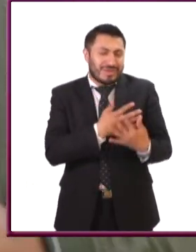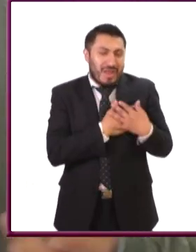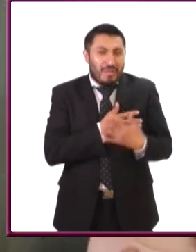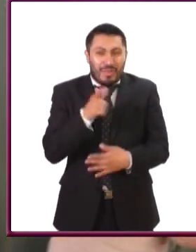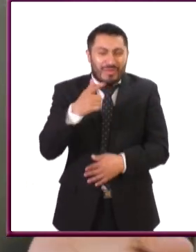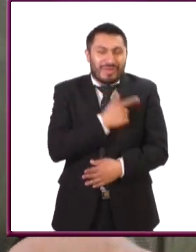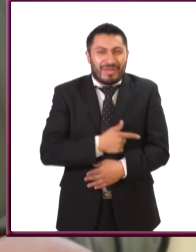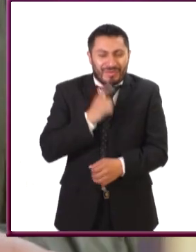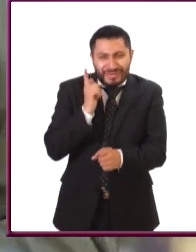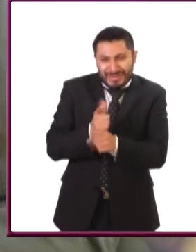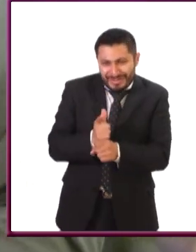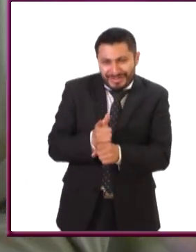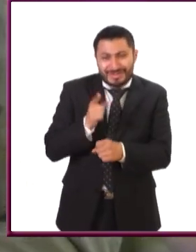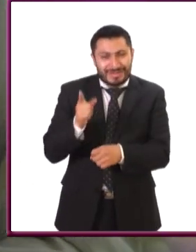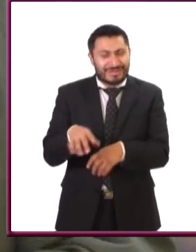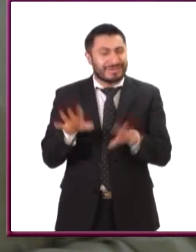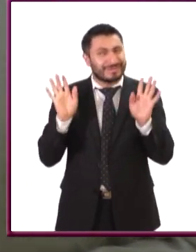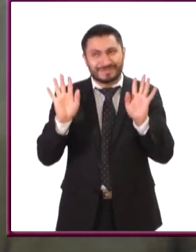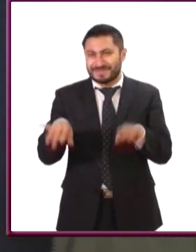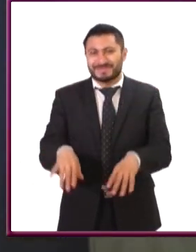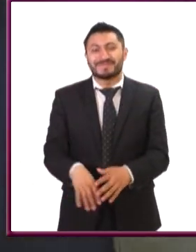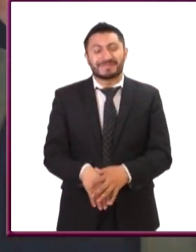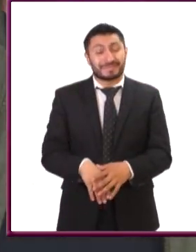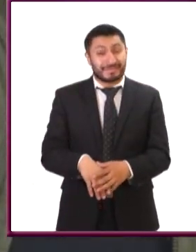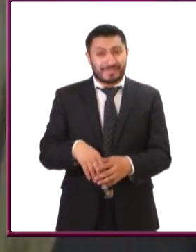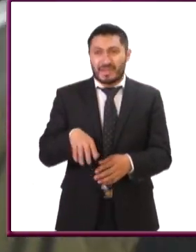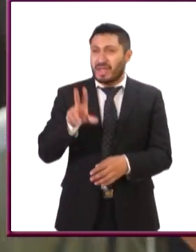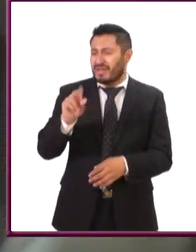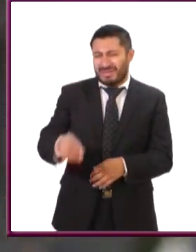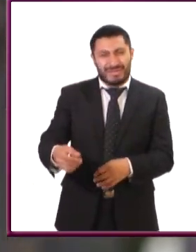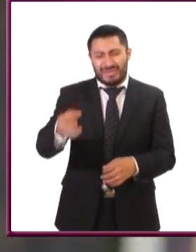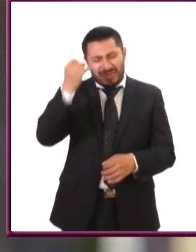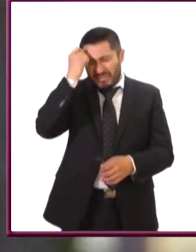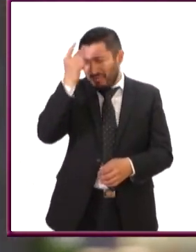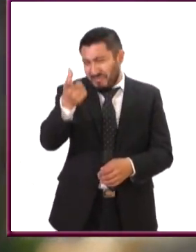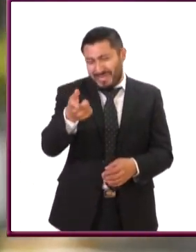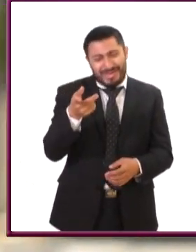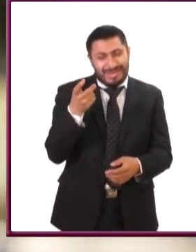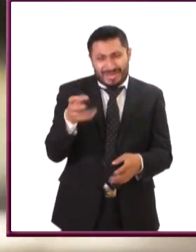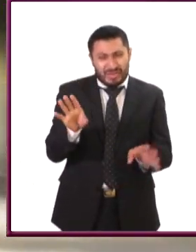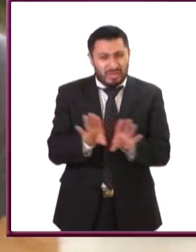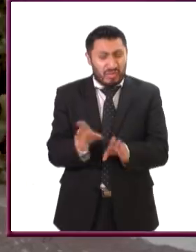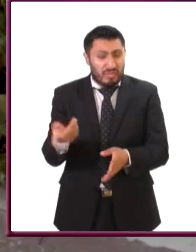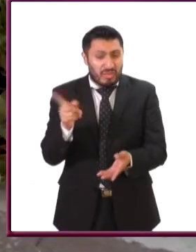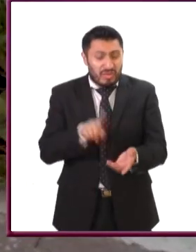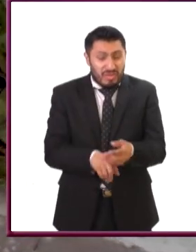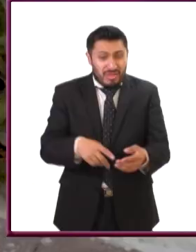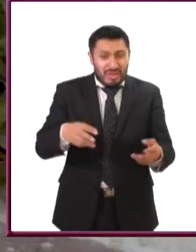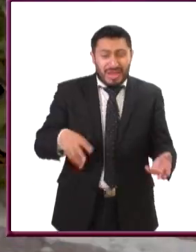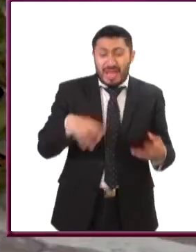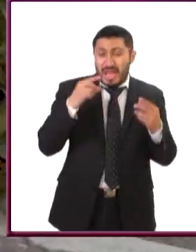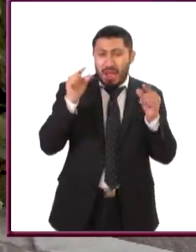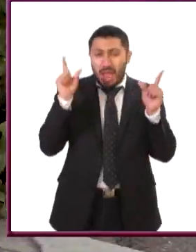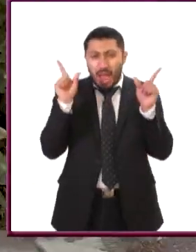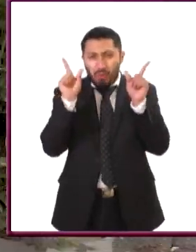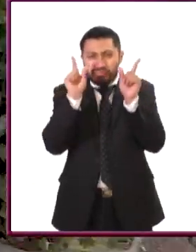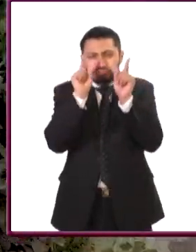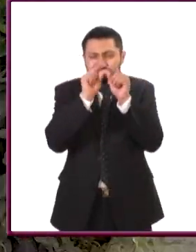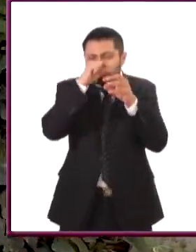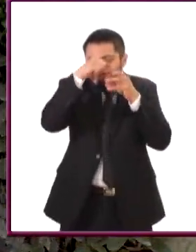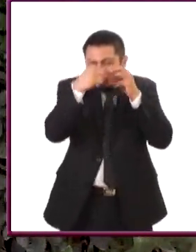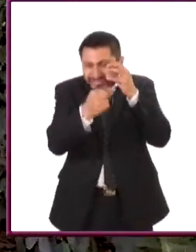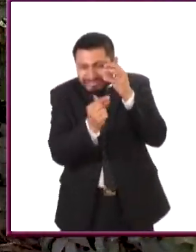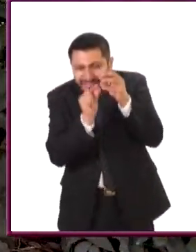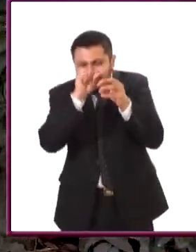romántico empedernido, porque yo. Y eso ya es decir bastante. Y en segunda, no inventes. Viéndolo así, estamos constituidos